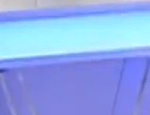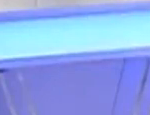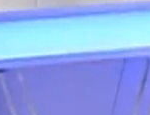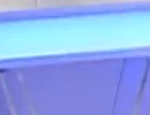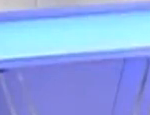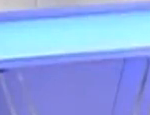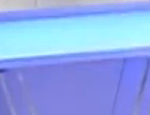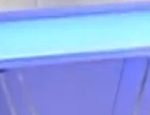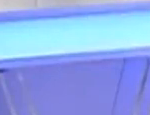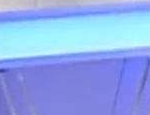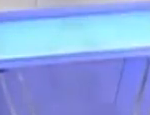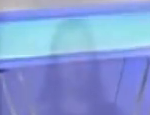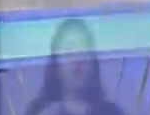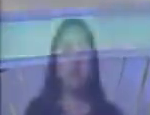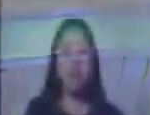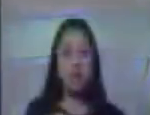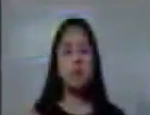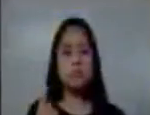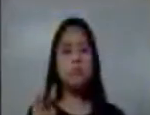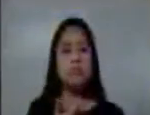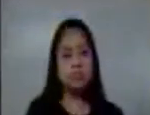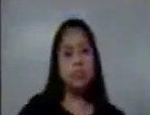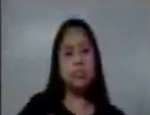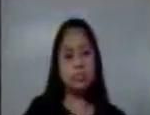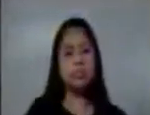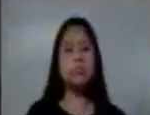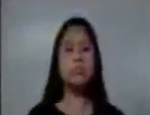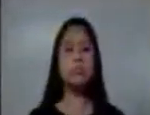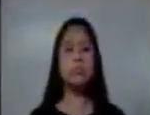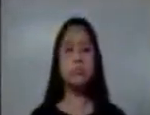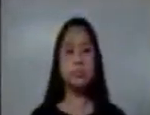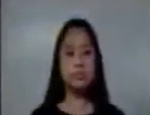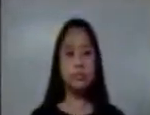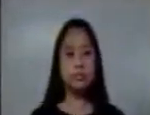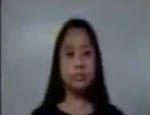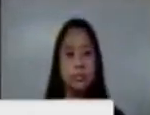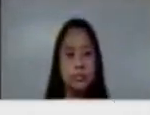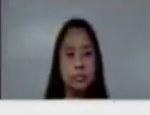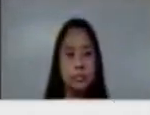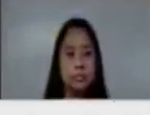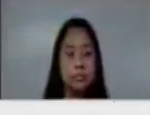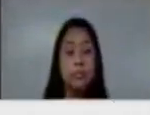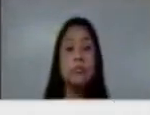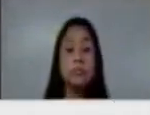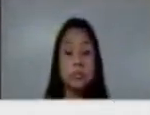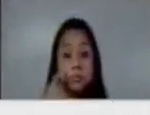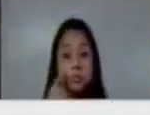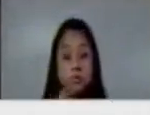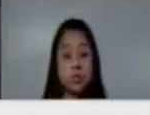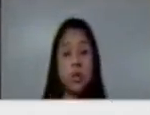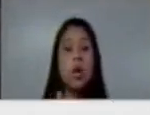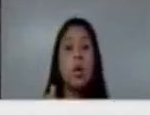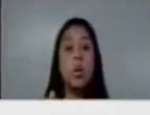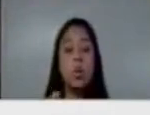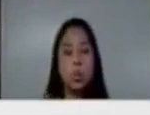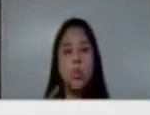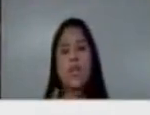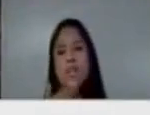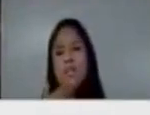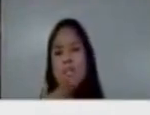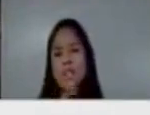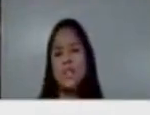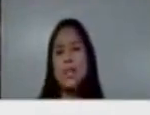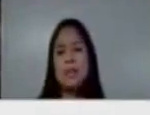Andrés Manuel López Obrador, quien se encuentra en este momento con el presidente de la República Alejandro Yamatei y por supuesto autoridades que